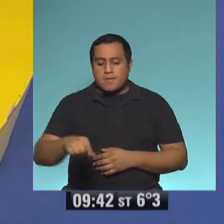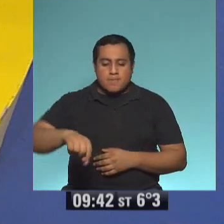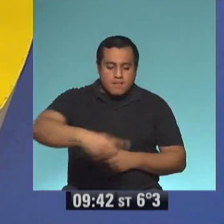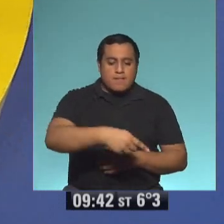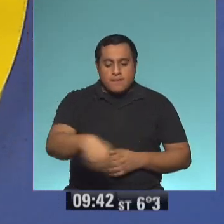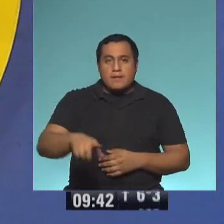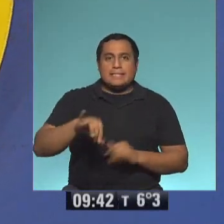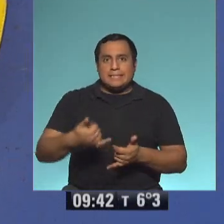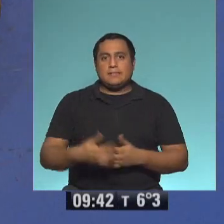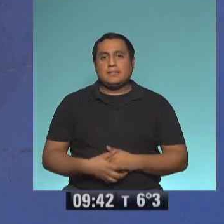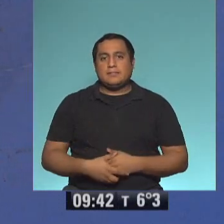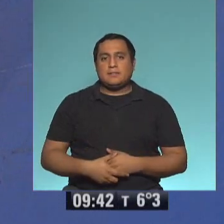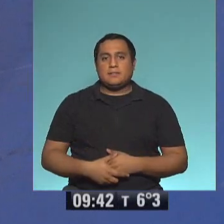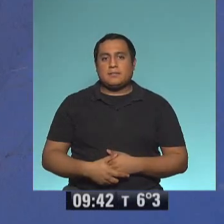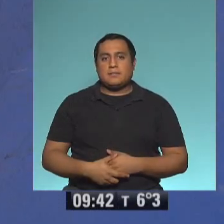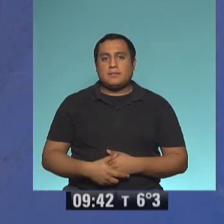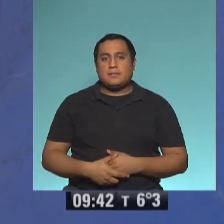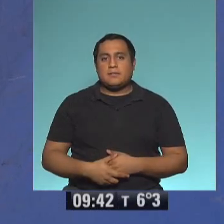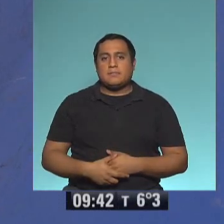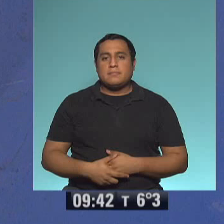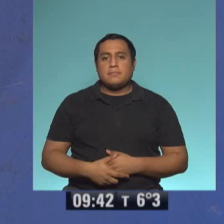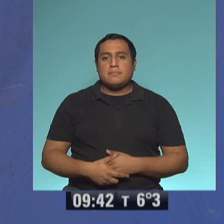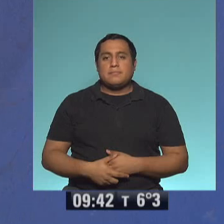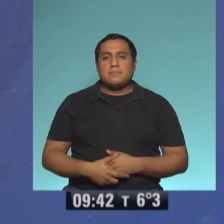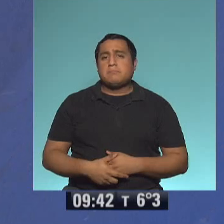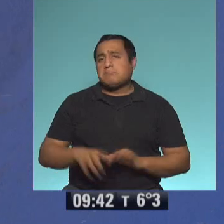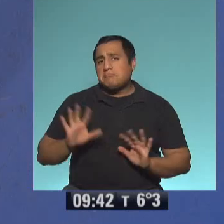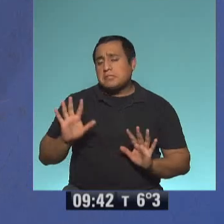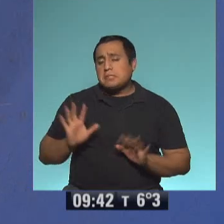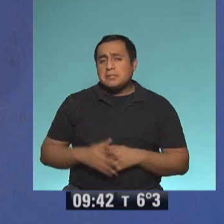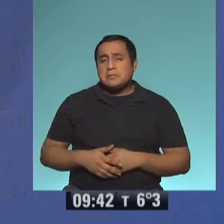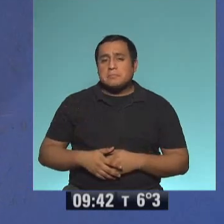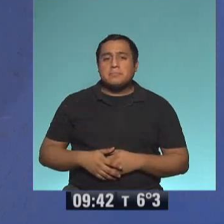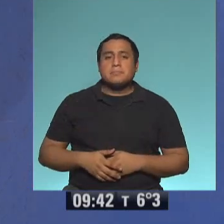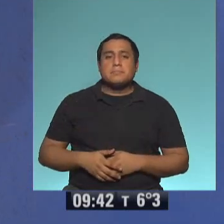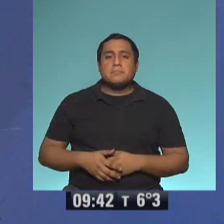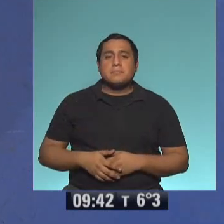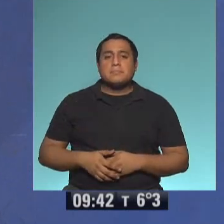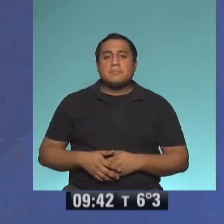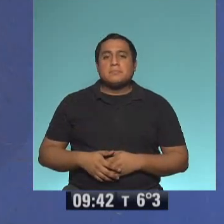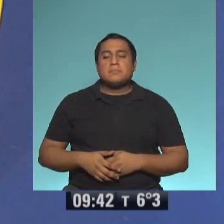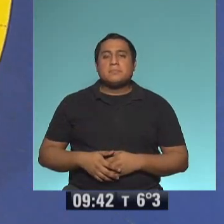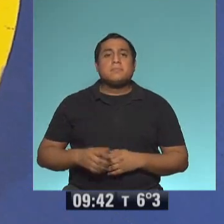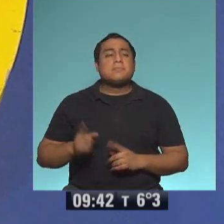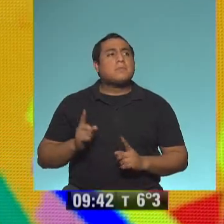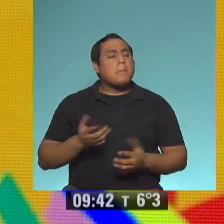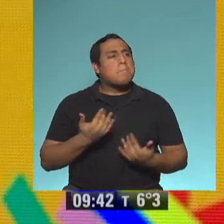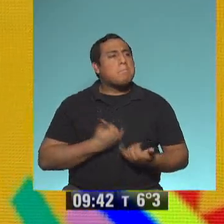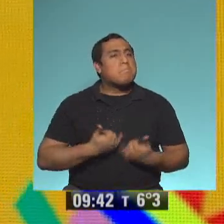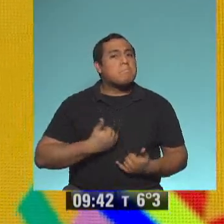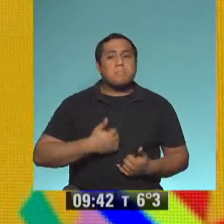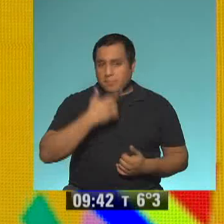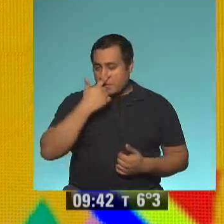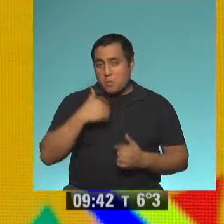inclinamos un poquito más, va. Más o menos. Ahí está. Sí. Miren, lo también... Que tiene... sí, decime. No, yo les iba